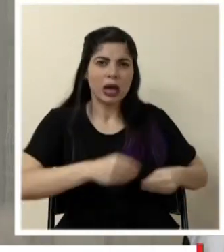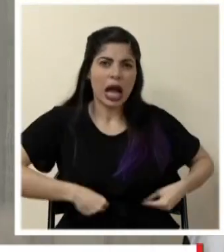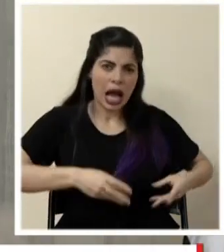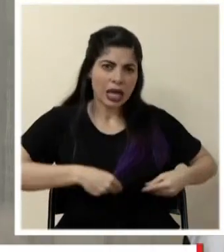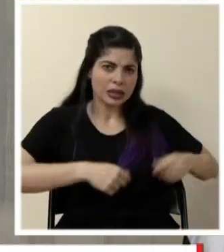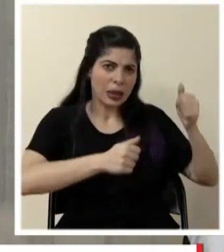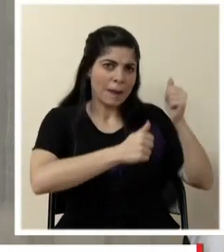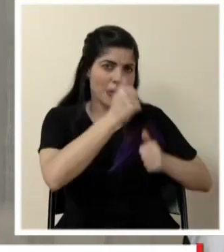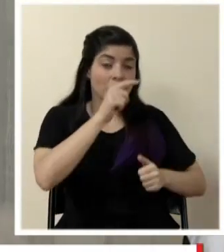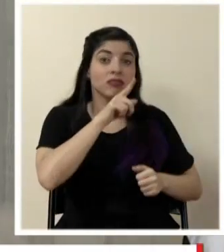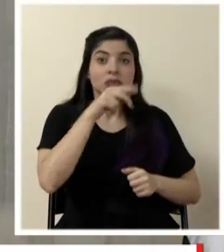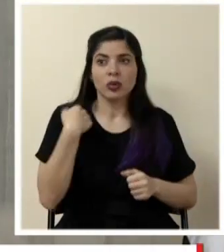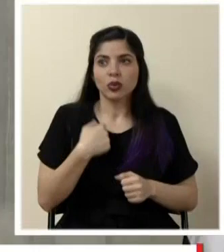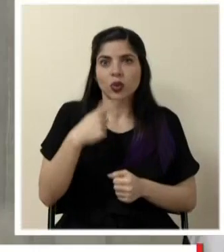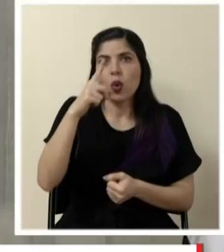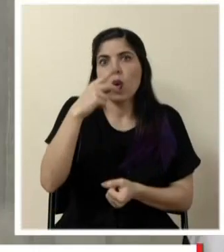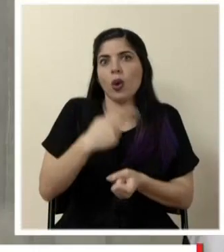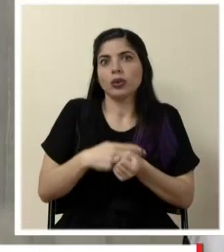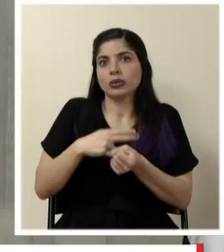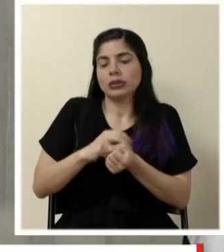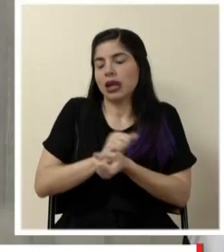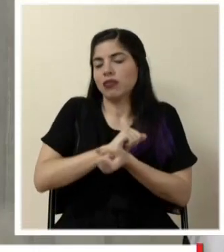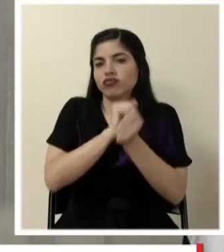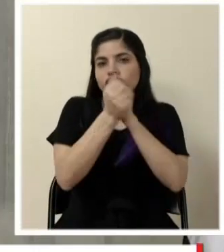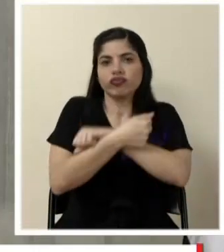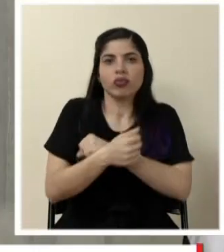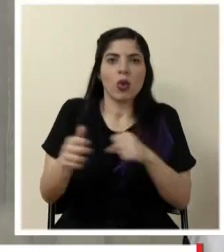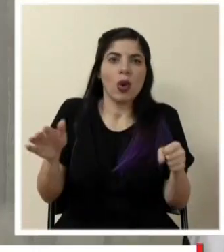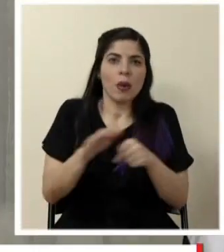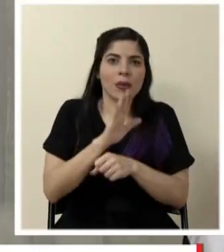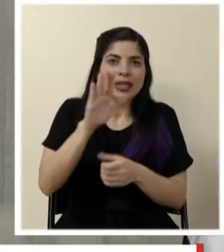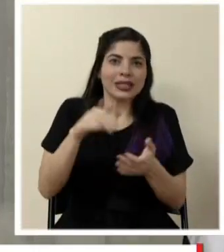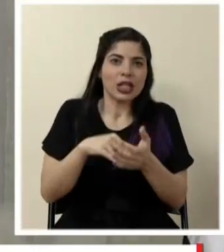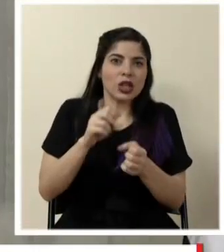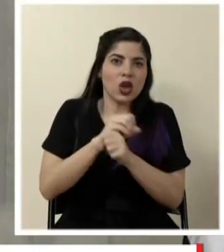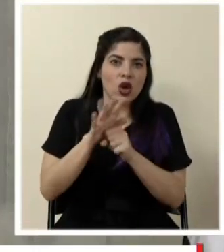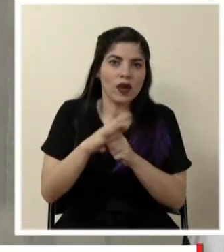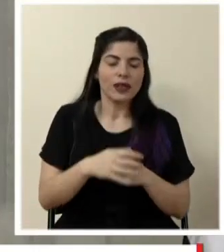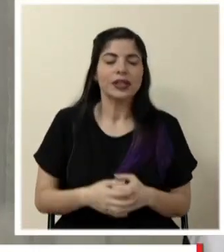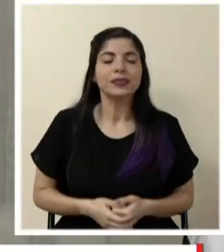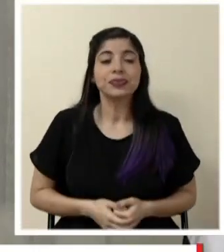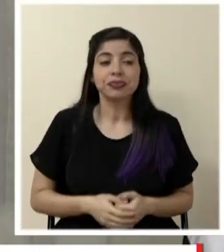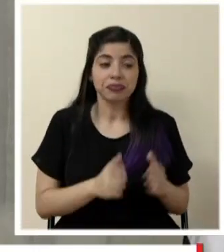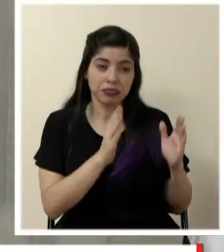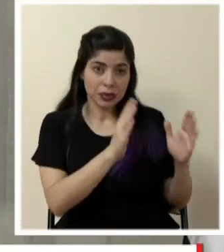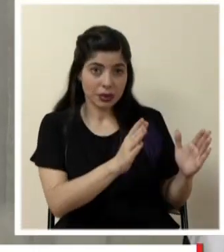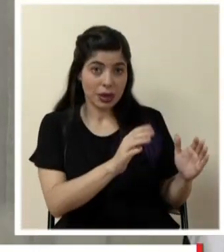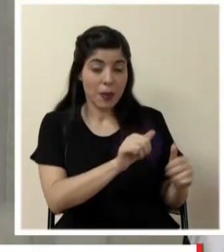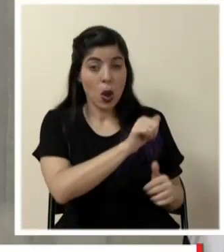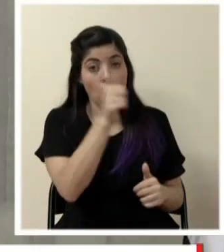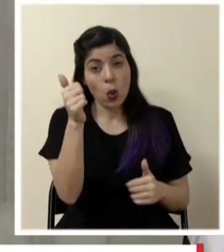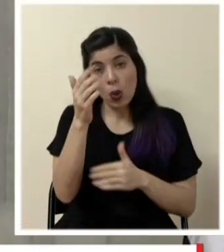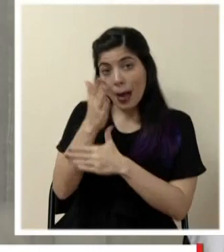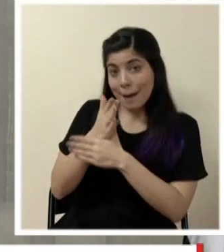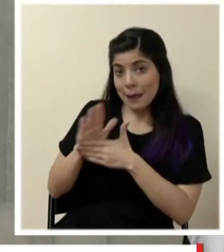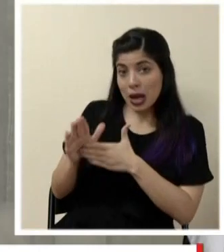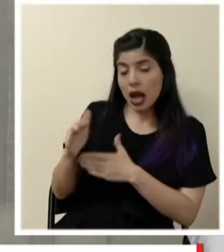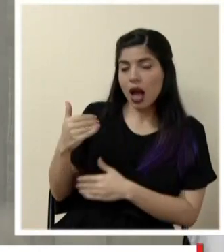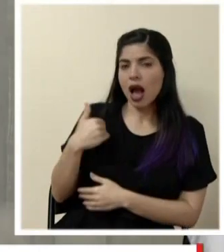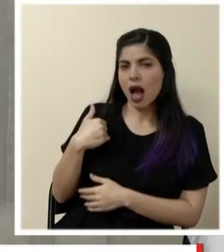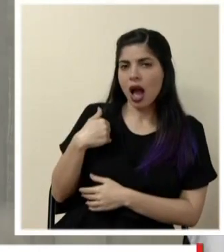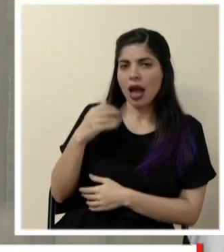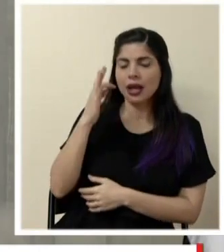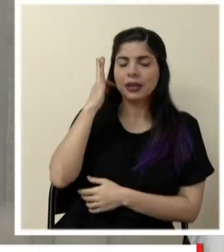hecho, transformamos un hospital completo del Senare al centro COVID. Y por otro lado, hay un